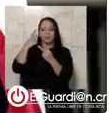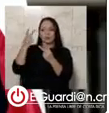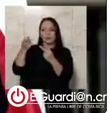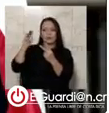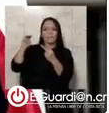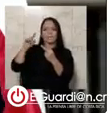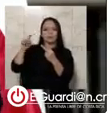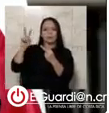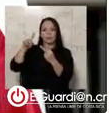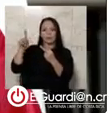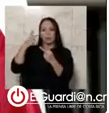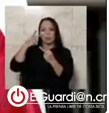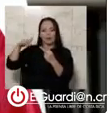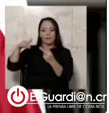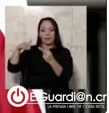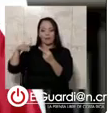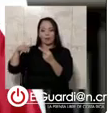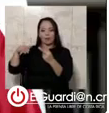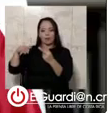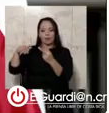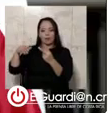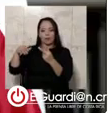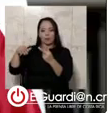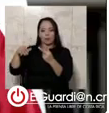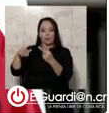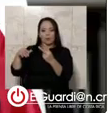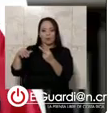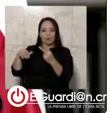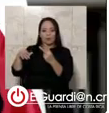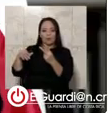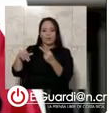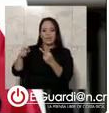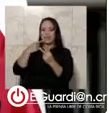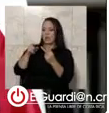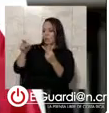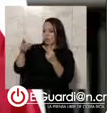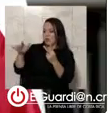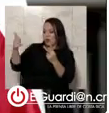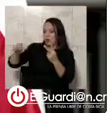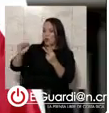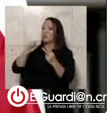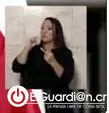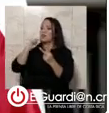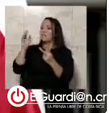del 2021, ya usted hizo un trato con Chávez para ir de ministro de la Presidencia.